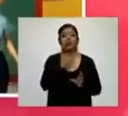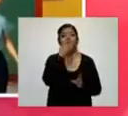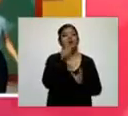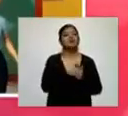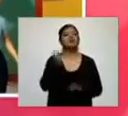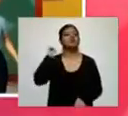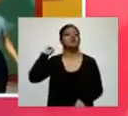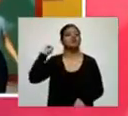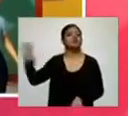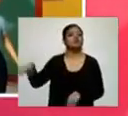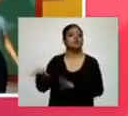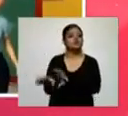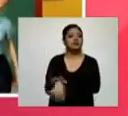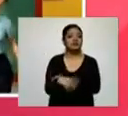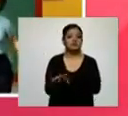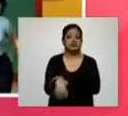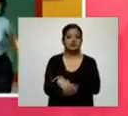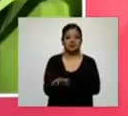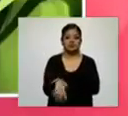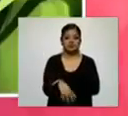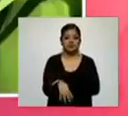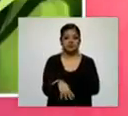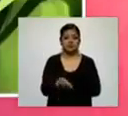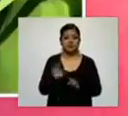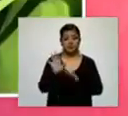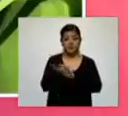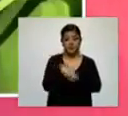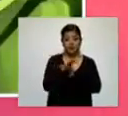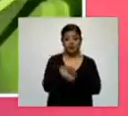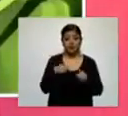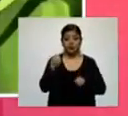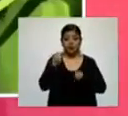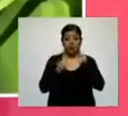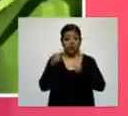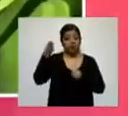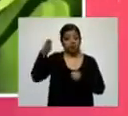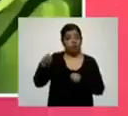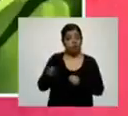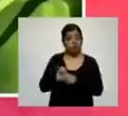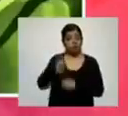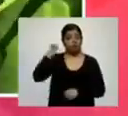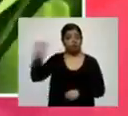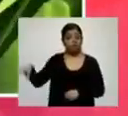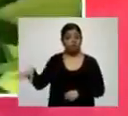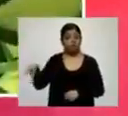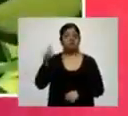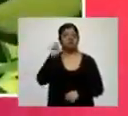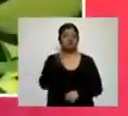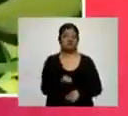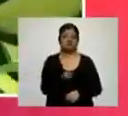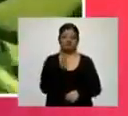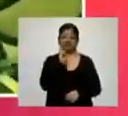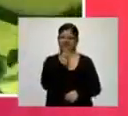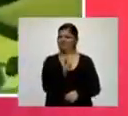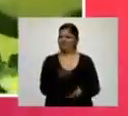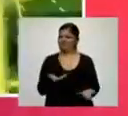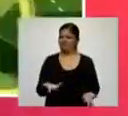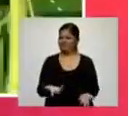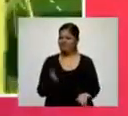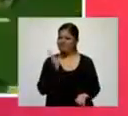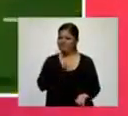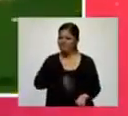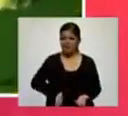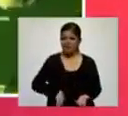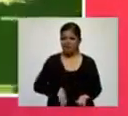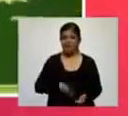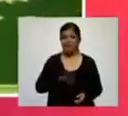la ventanilla. Tirar la basura fuera del coche demuestra un comportamiento muy incívico y además